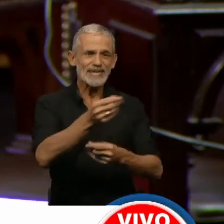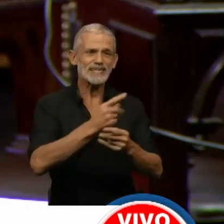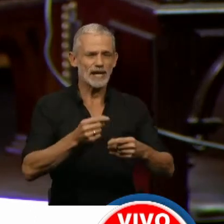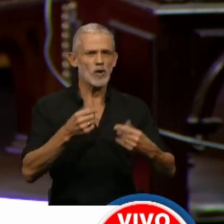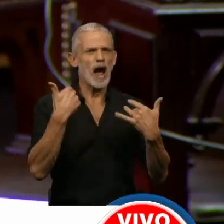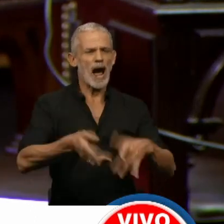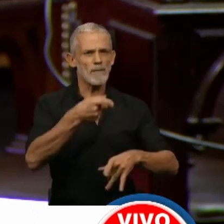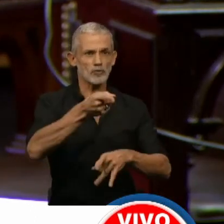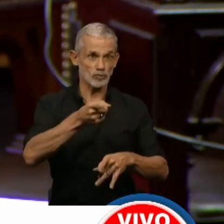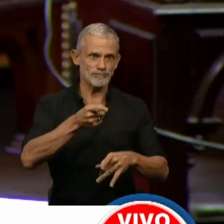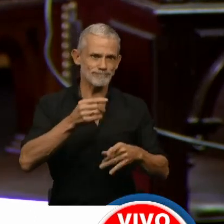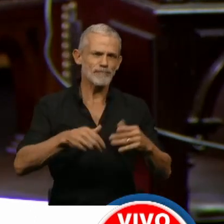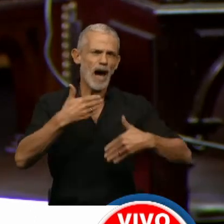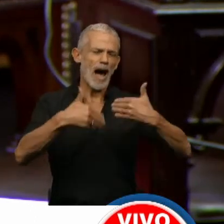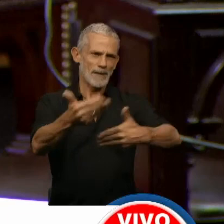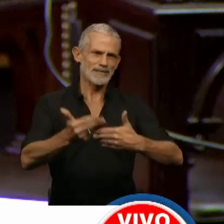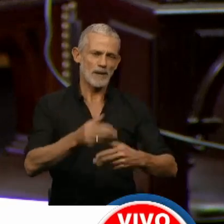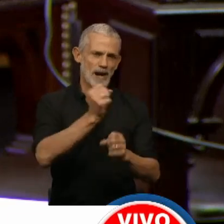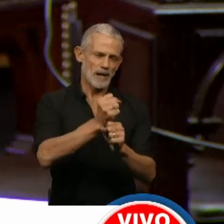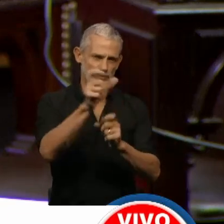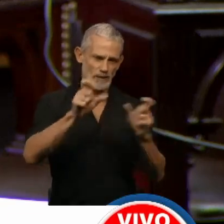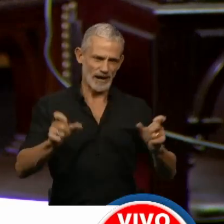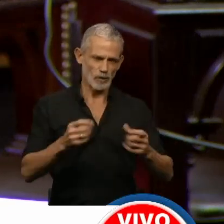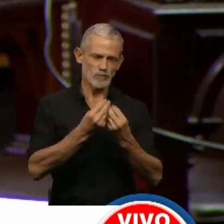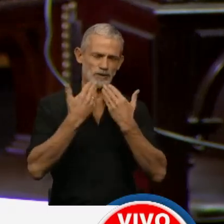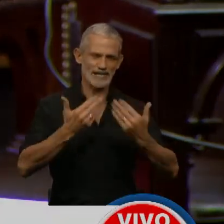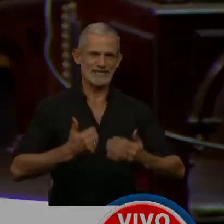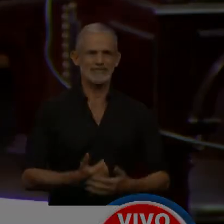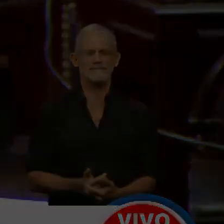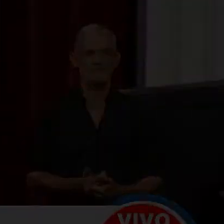decisión política de dar un paso para adelante para los trabajadores. Muchas gracias. Muchas gracias, diputado Selva.